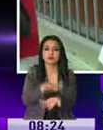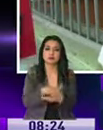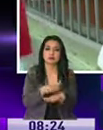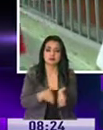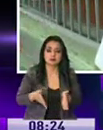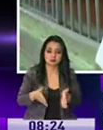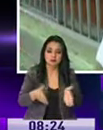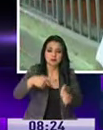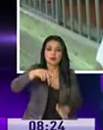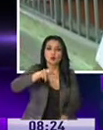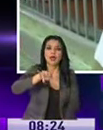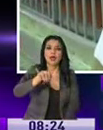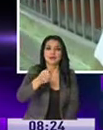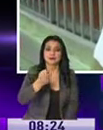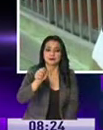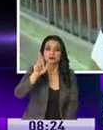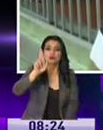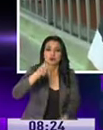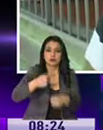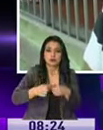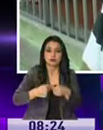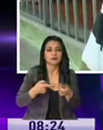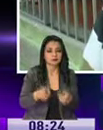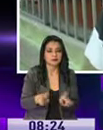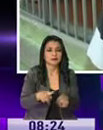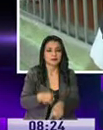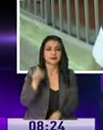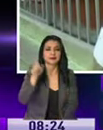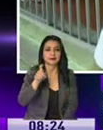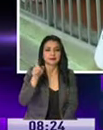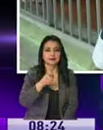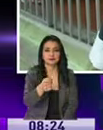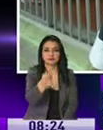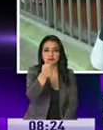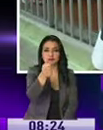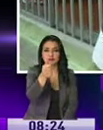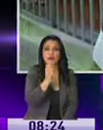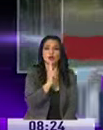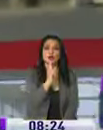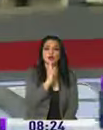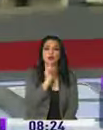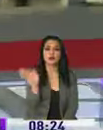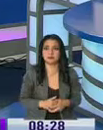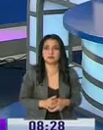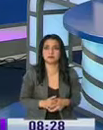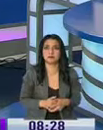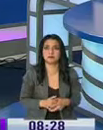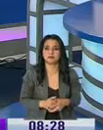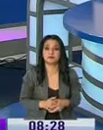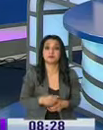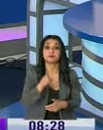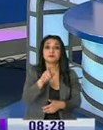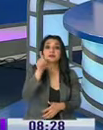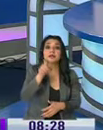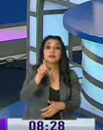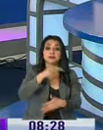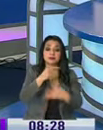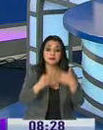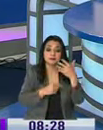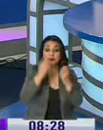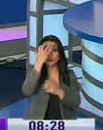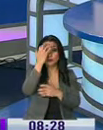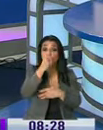Punaes, así que ese también necesita la velita. Veamos lo que nos dicen ustedes rápidamente a través de sus preocupaciones,